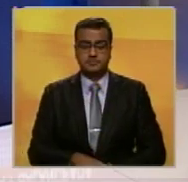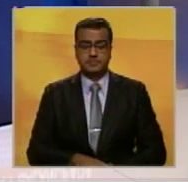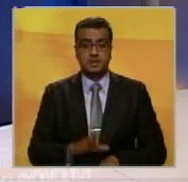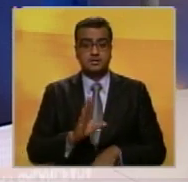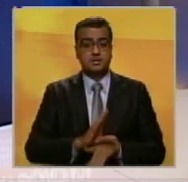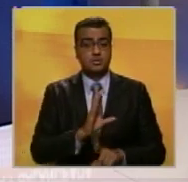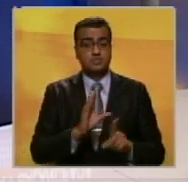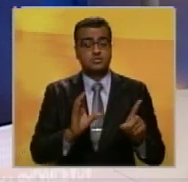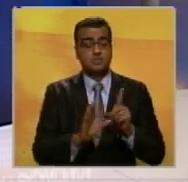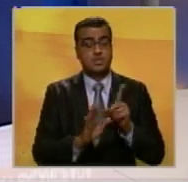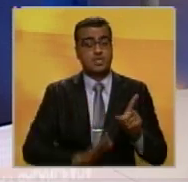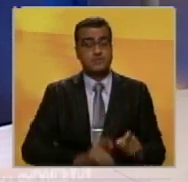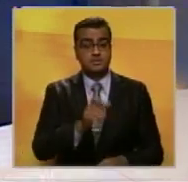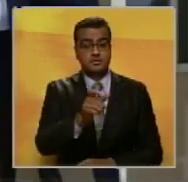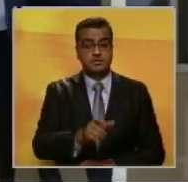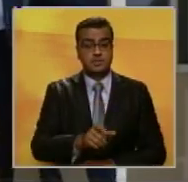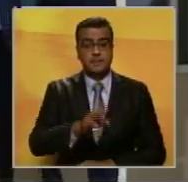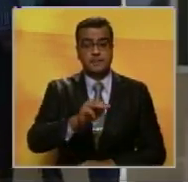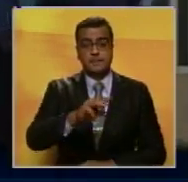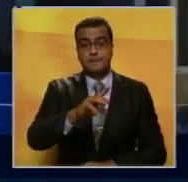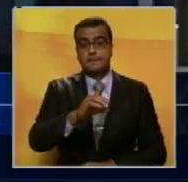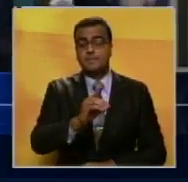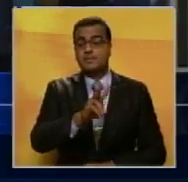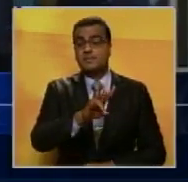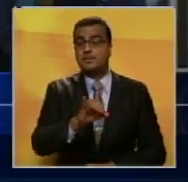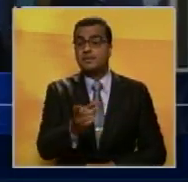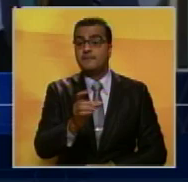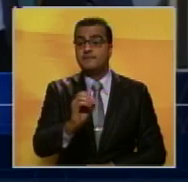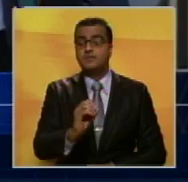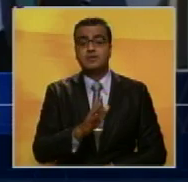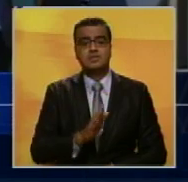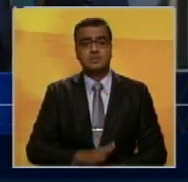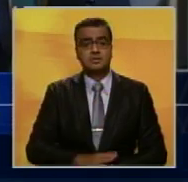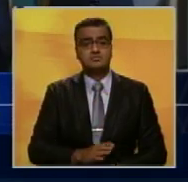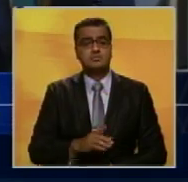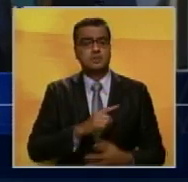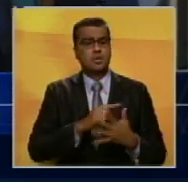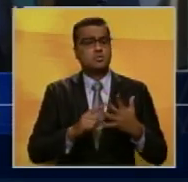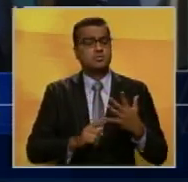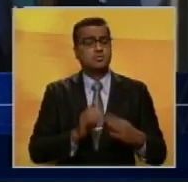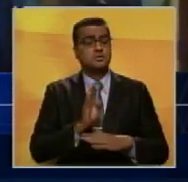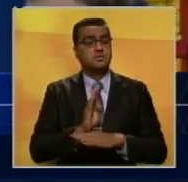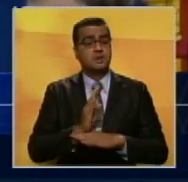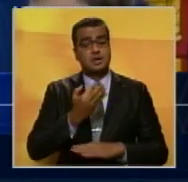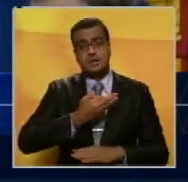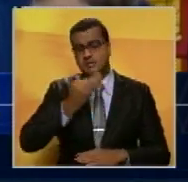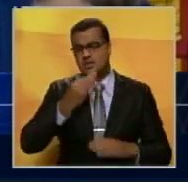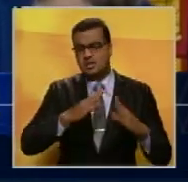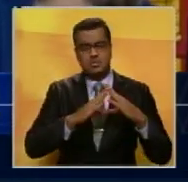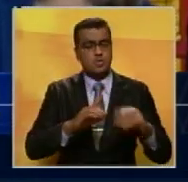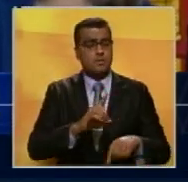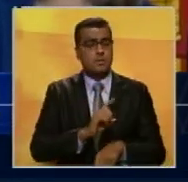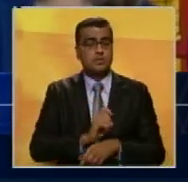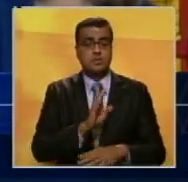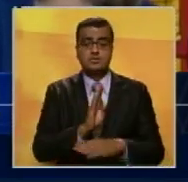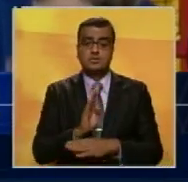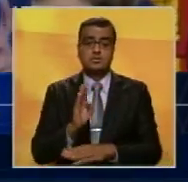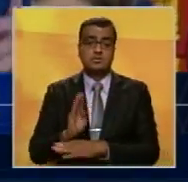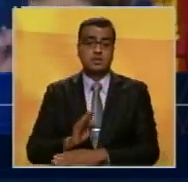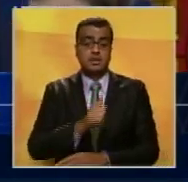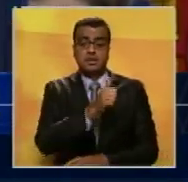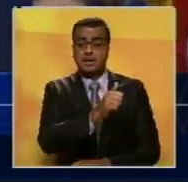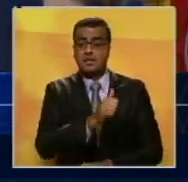donde se encontraba el diplomático. Méndez de Vigo resaltó que existe un dispositivo que garantizó en todo momento la seguridad de